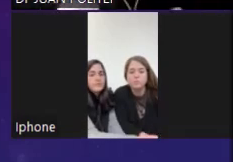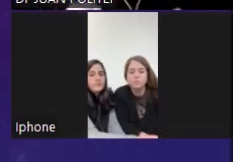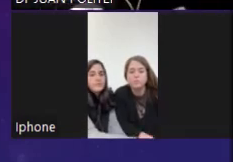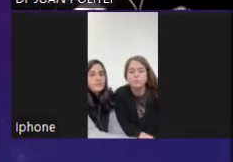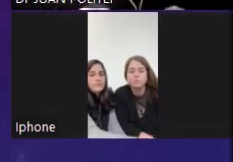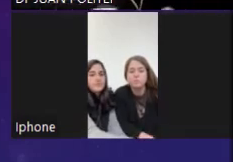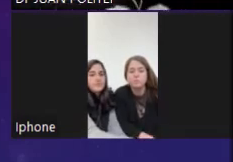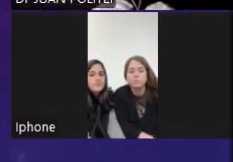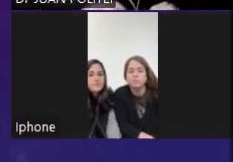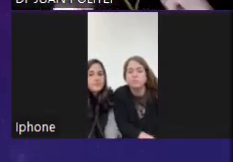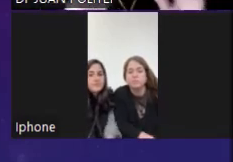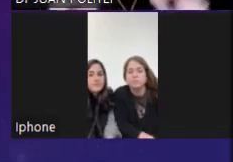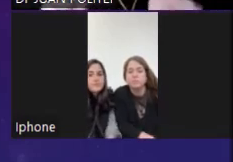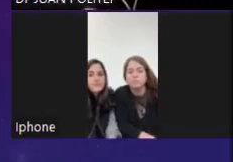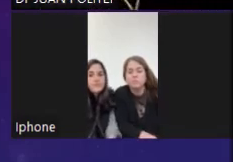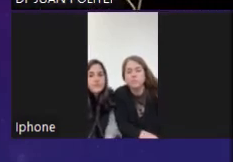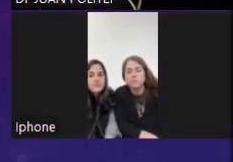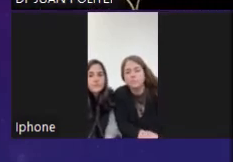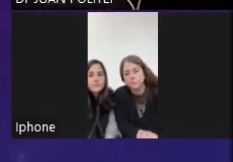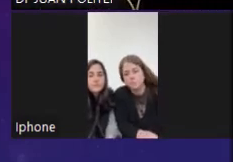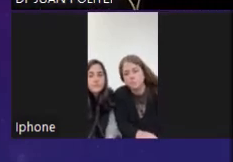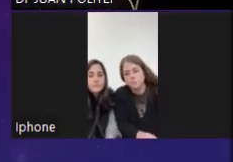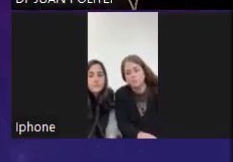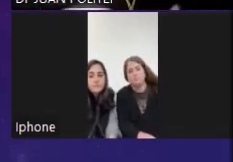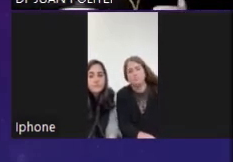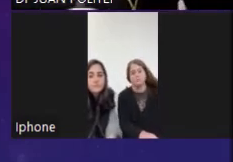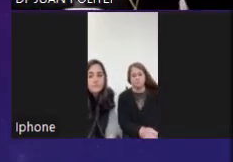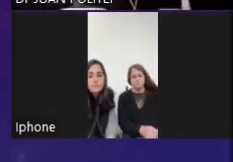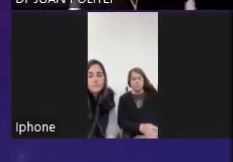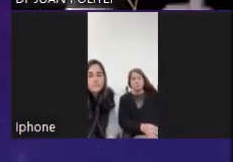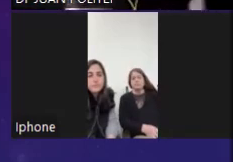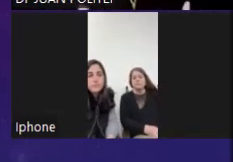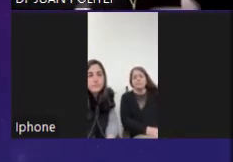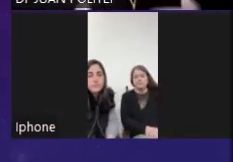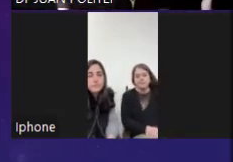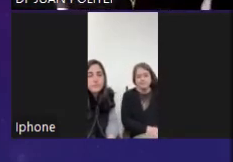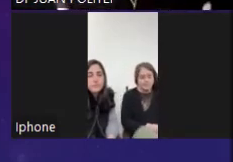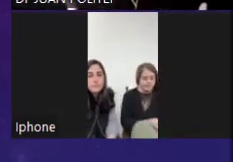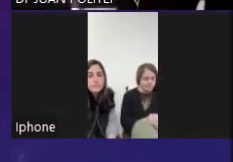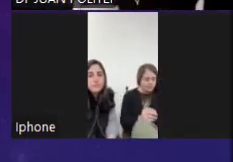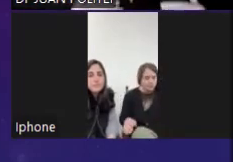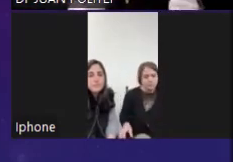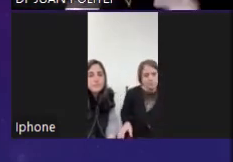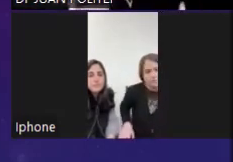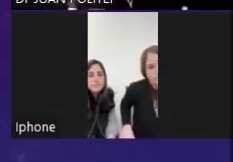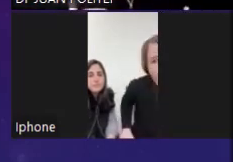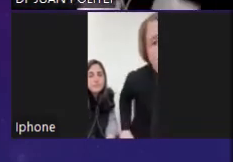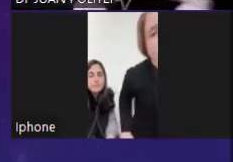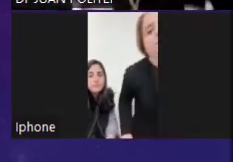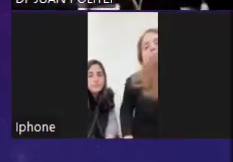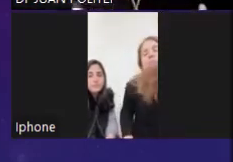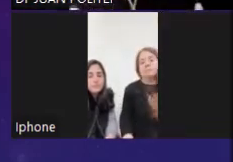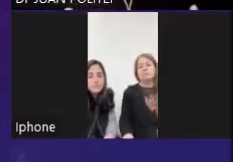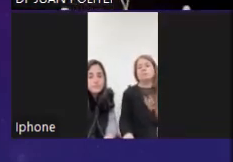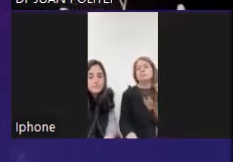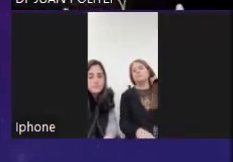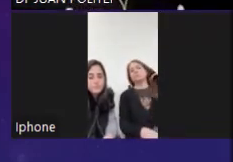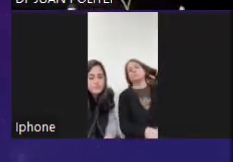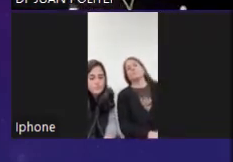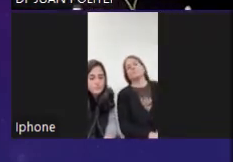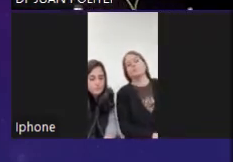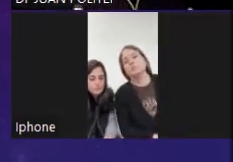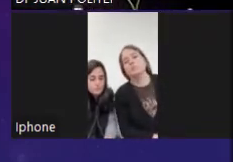Quiero comentarles dos o tres aspectos nuevos de los tratamientos que están viniendo. De hecho, todo lo que les voy a